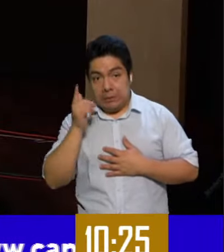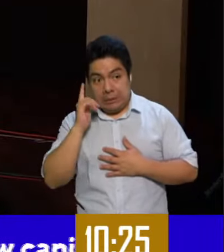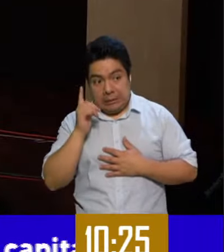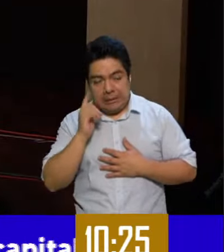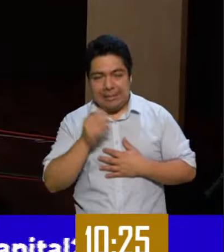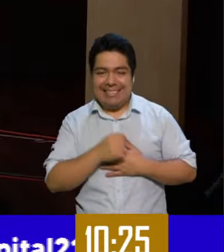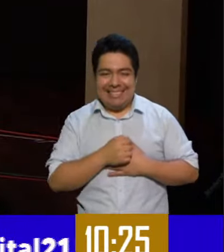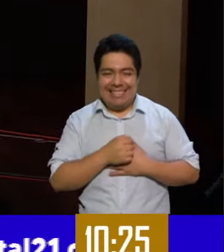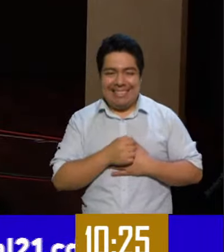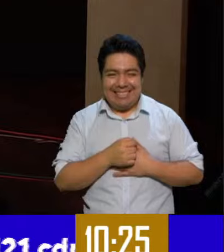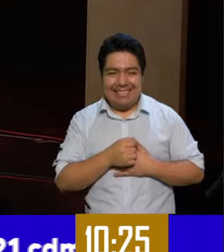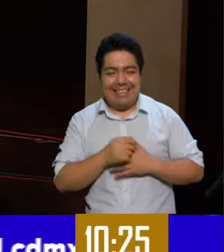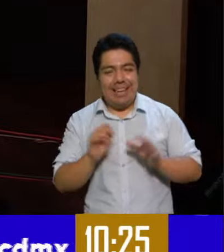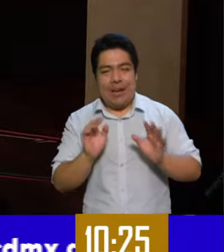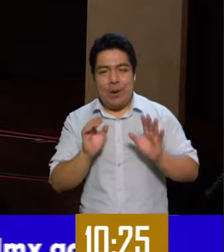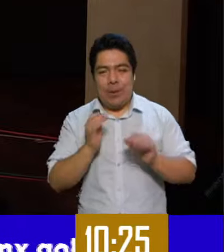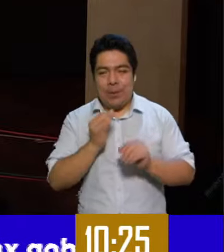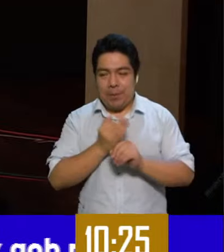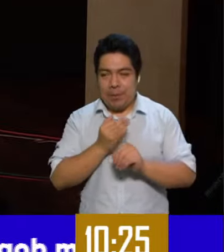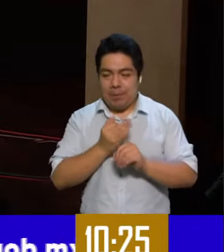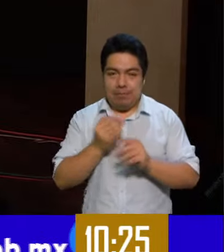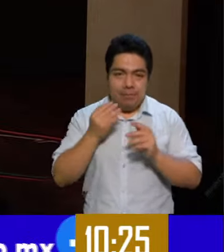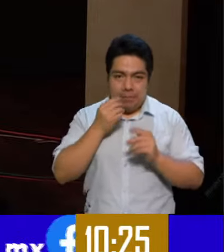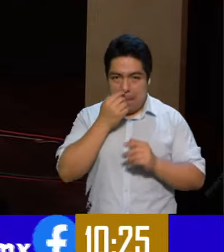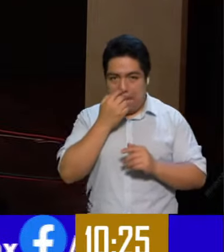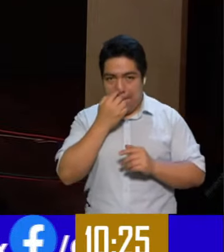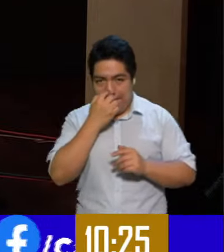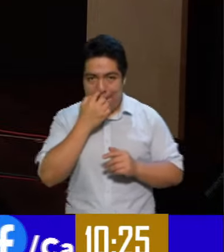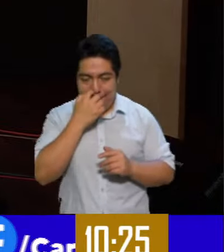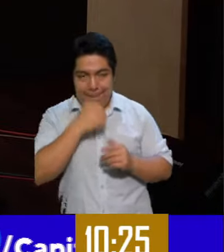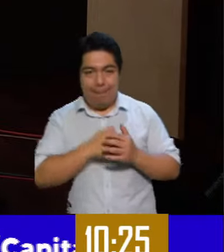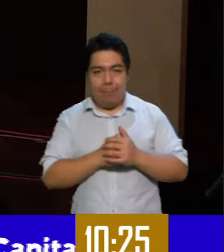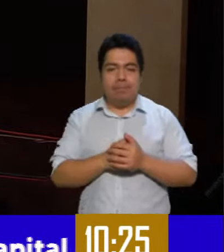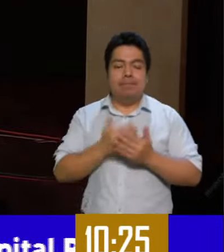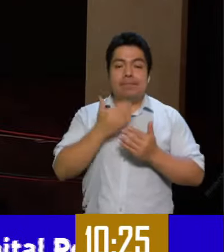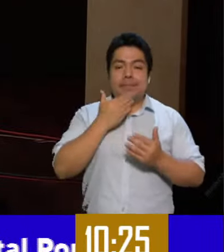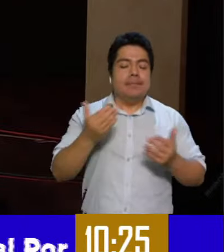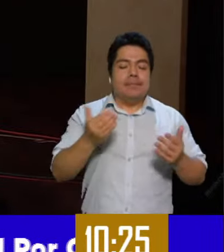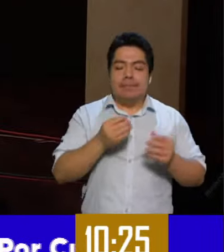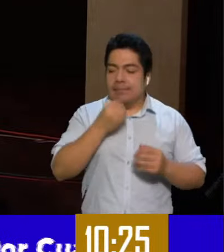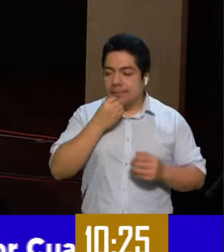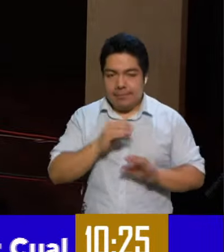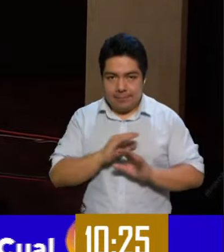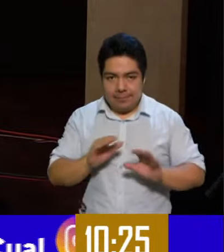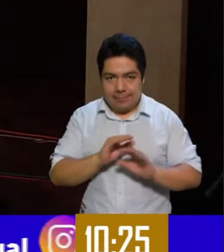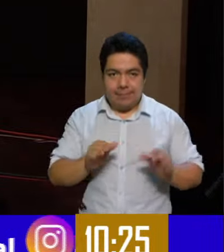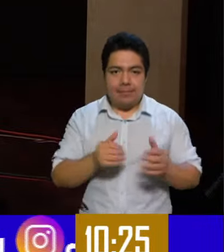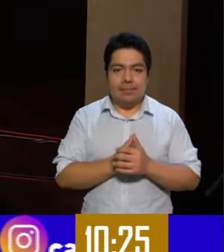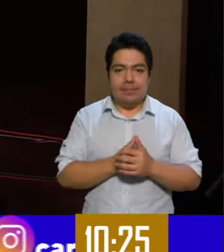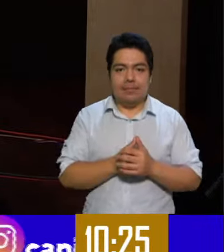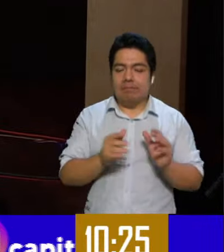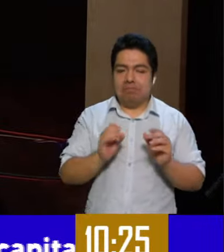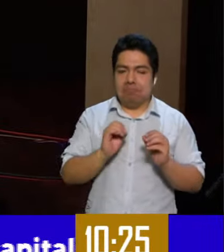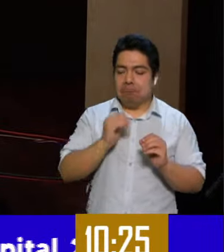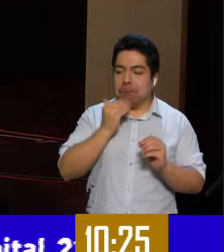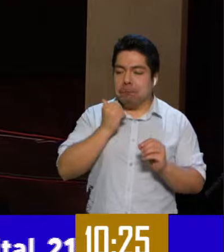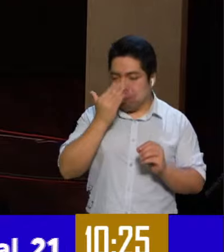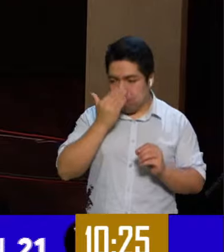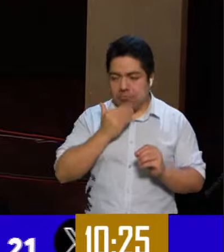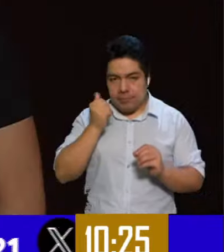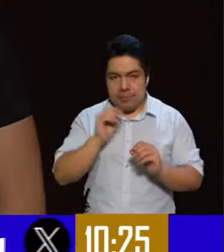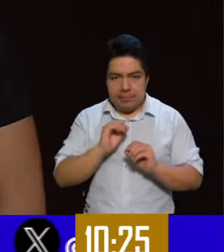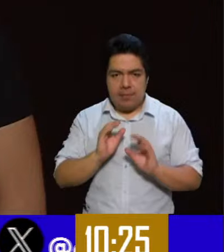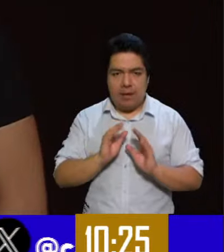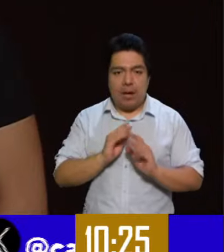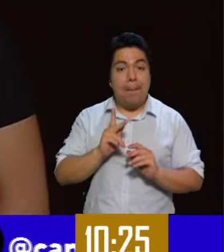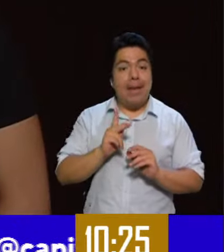Ojalá. Ay, es que... No, hombre, ahorita ya nos cambian el estudio, nos ponen para seguir. En fin, no, ni modo. Ni modo, pero estaríamos- él no tenía el talento musical que tienes. Pero